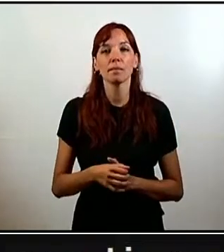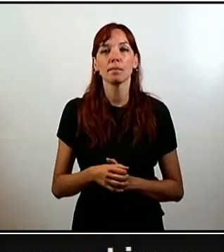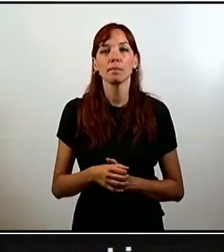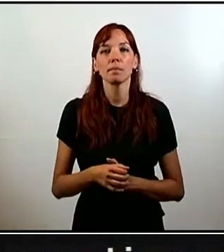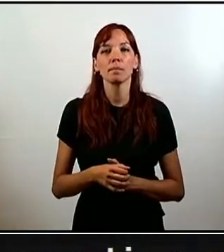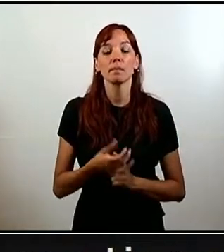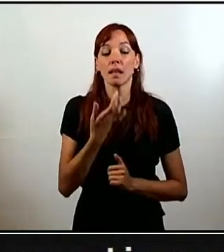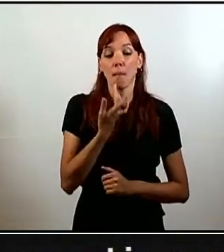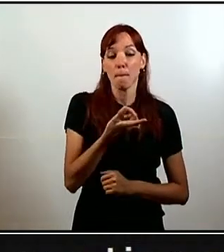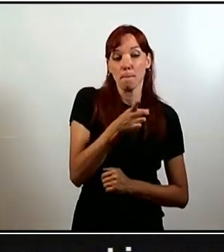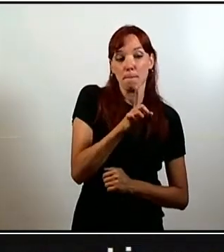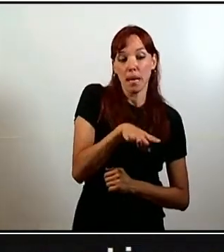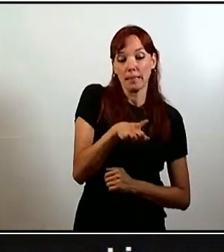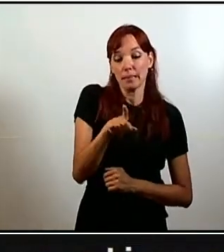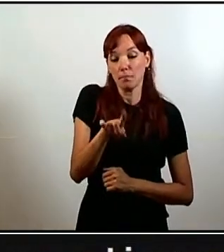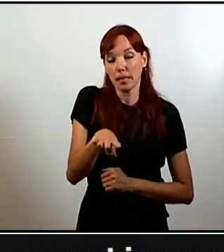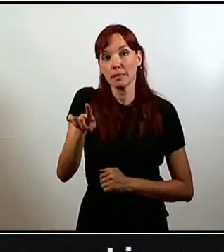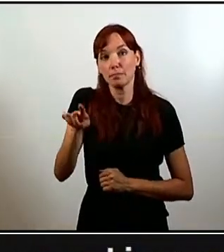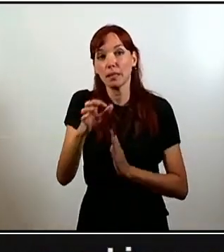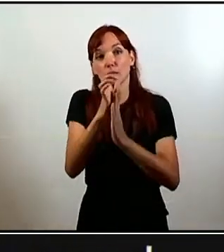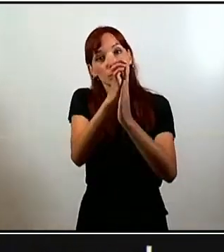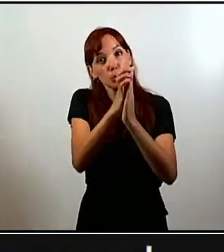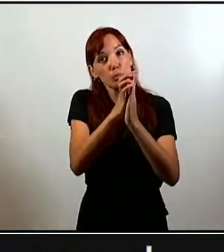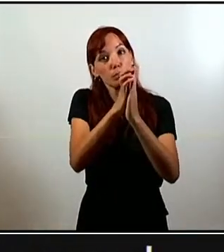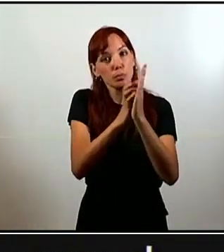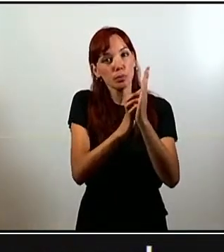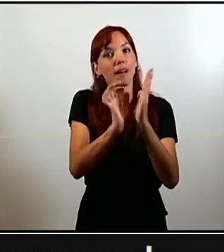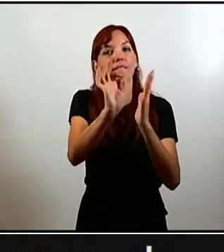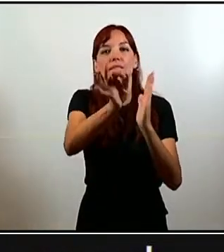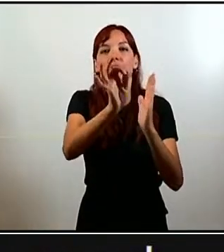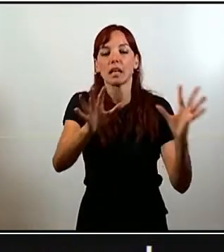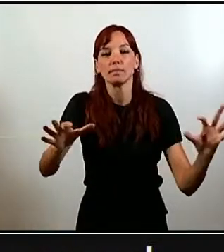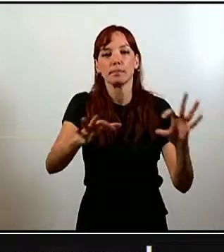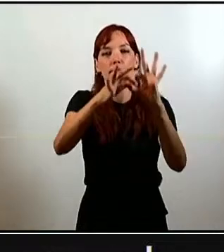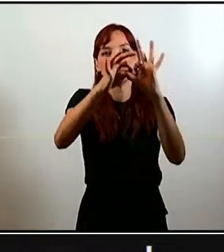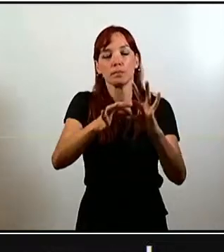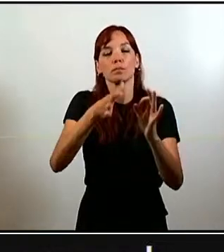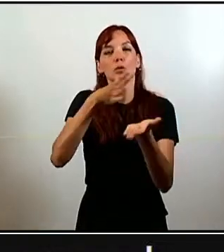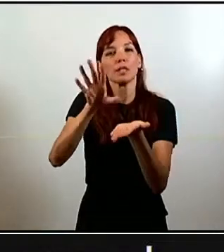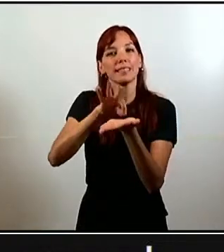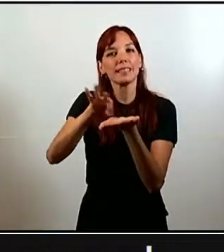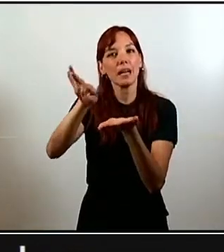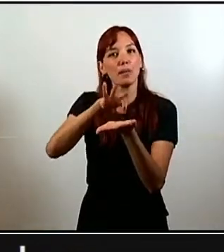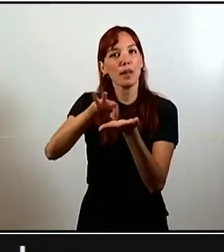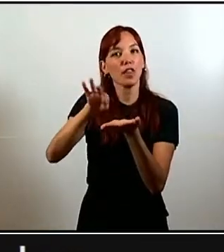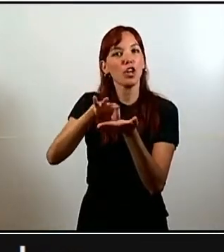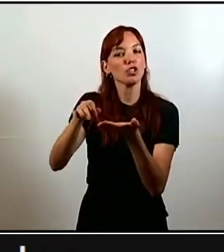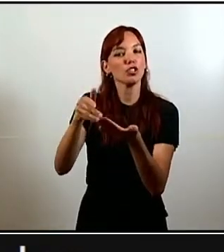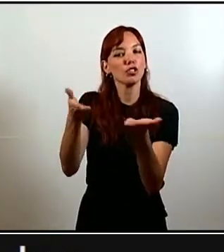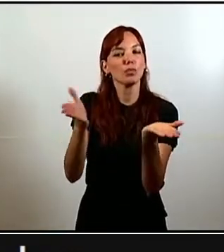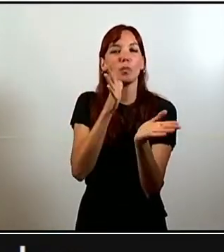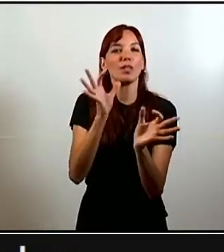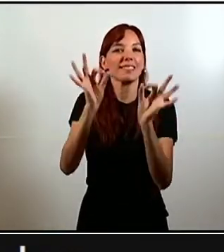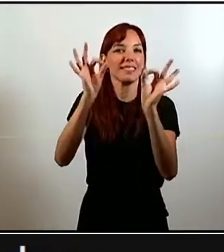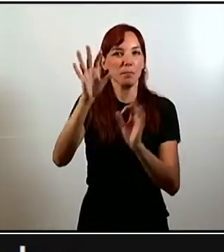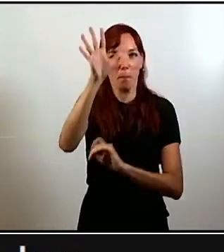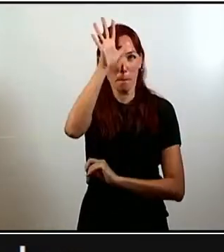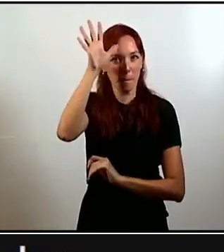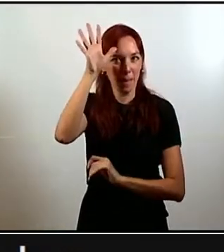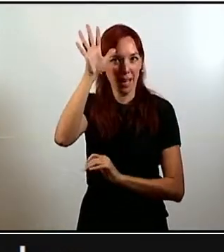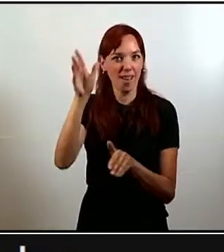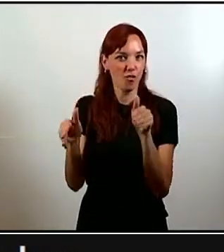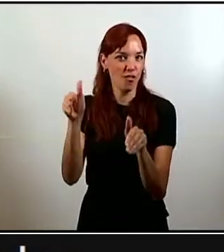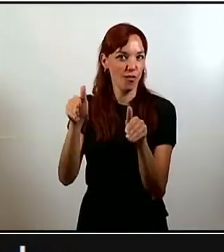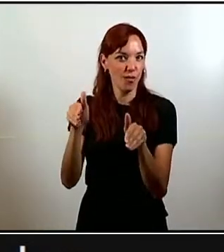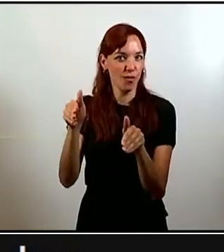bajada mensual guarda relación con la actividad del sector de los servicios por la época estival. Hay datos